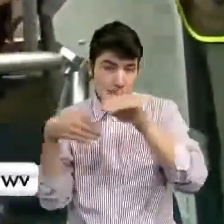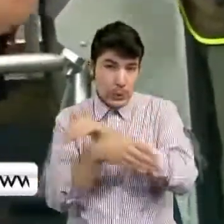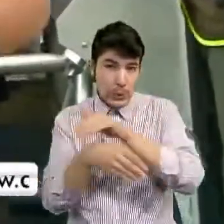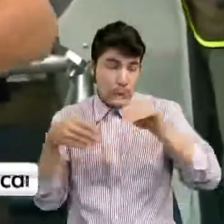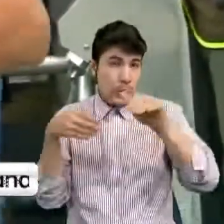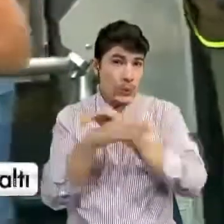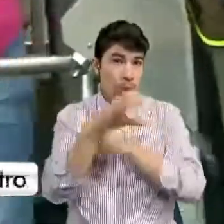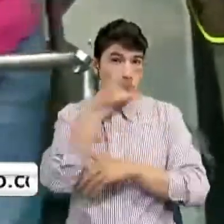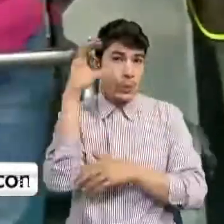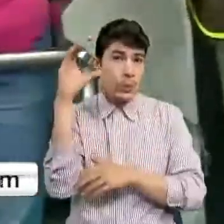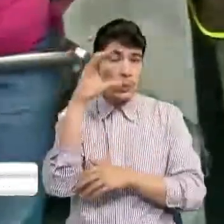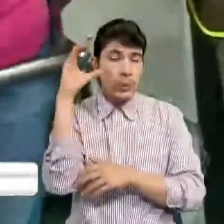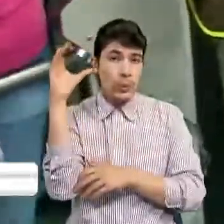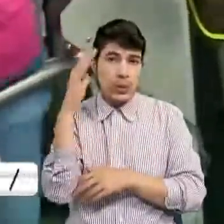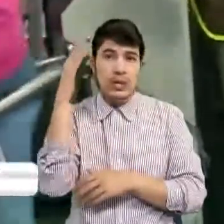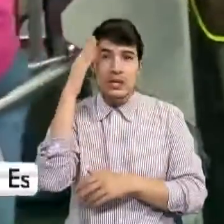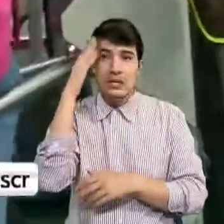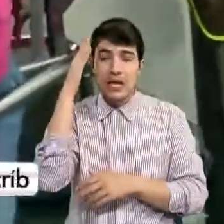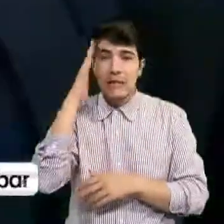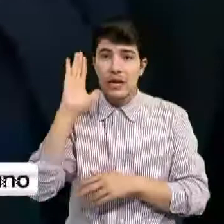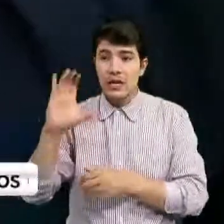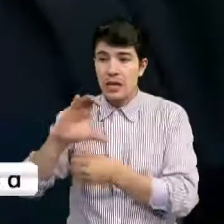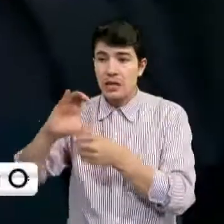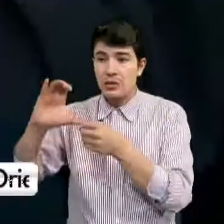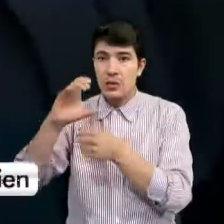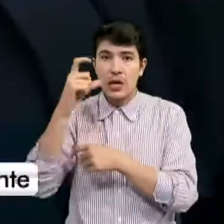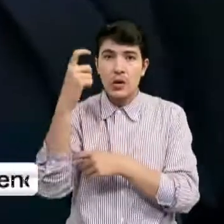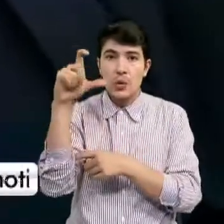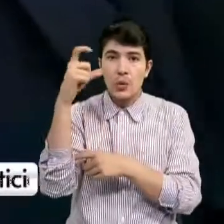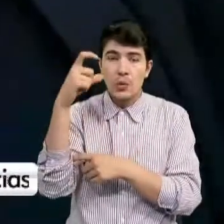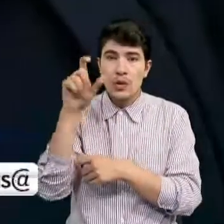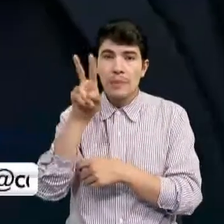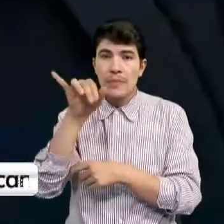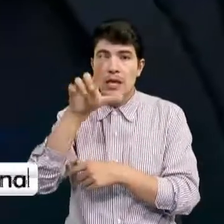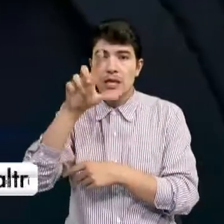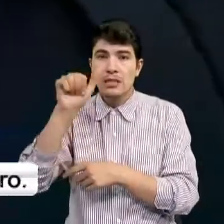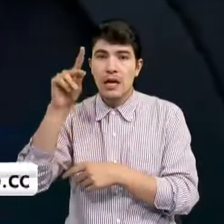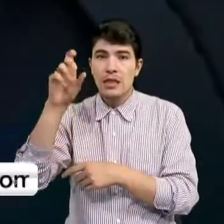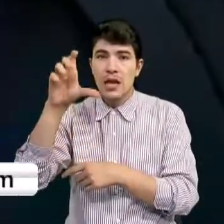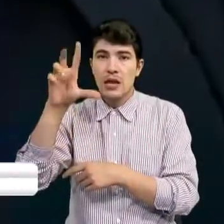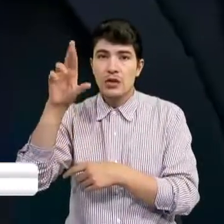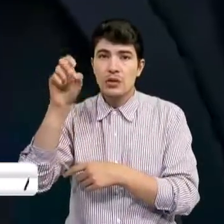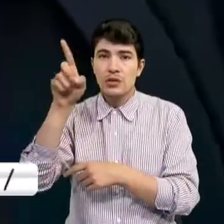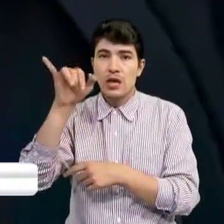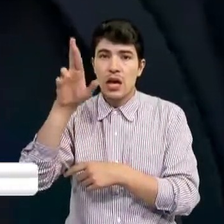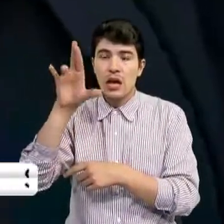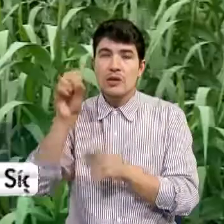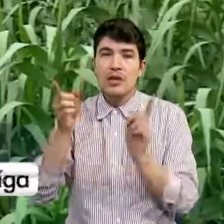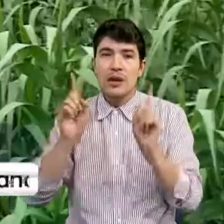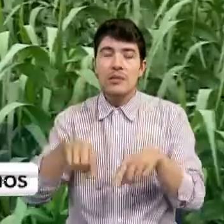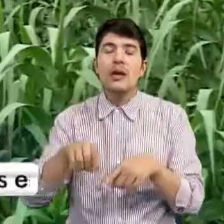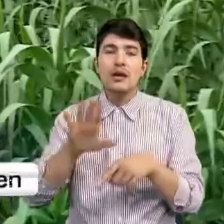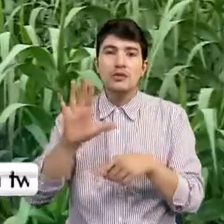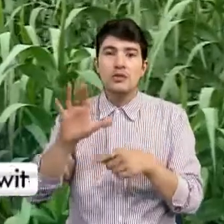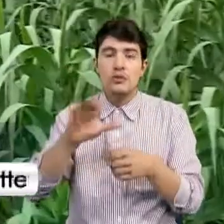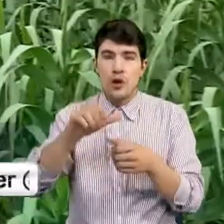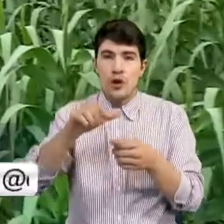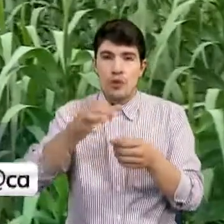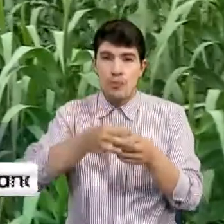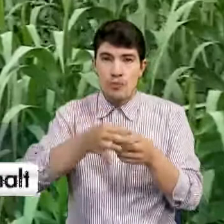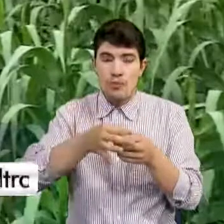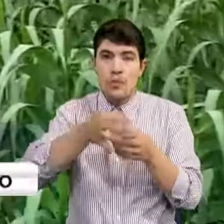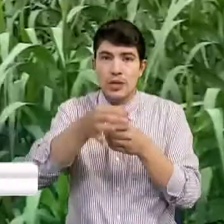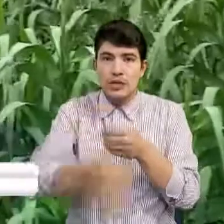migratorio, teniendo en cuenta las ciudades de Cúcuta, Villa del Rosario y también el municipio de Arauca. Los detalles de